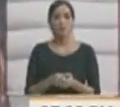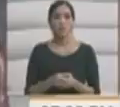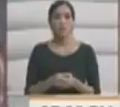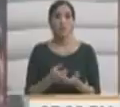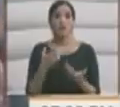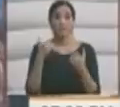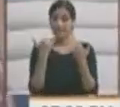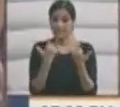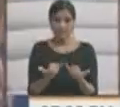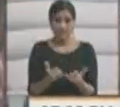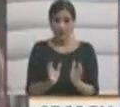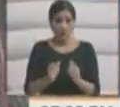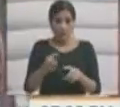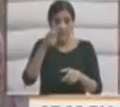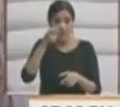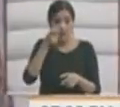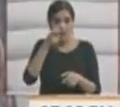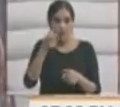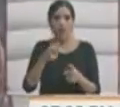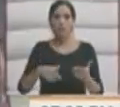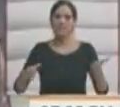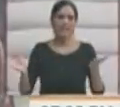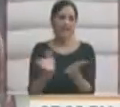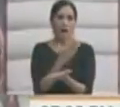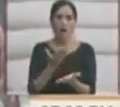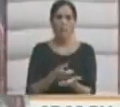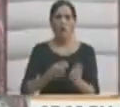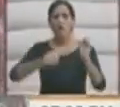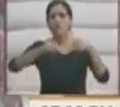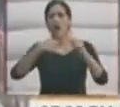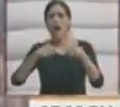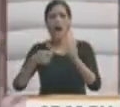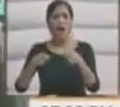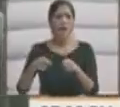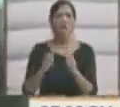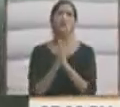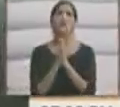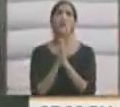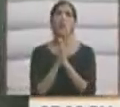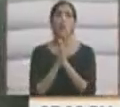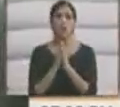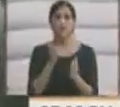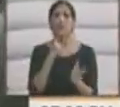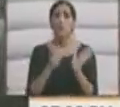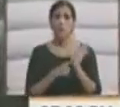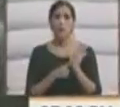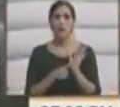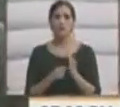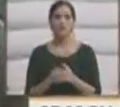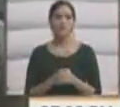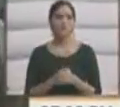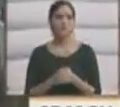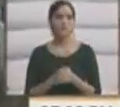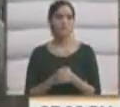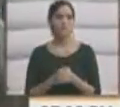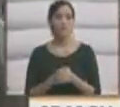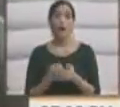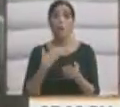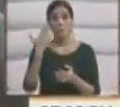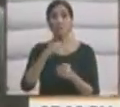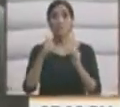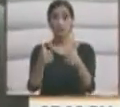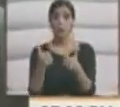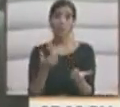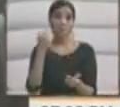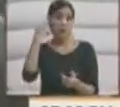hasta todos los pedigüeños del metro. Por favor, Dios mío, se cumpla. A mí me parece muy bien, porque imagínate que el metro a veces